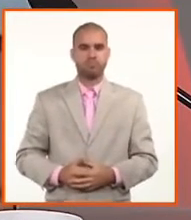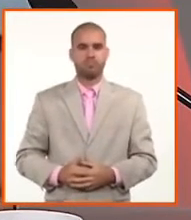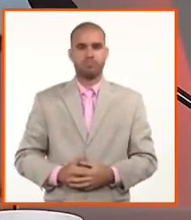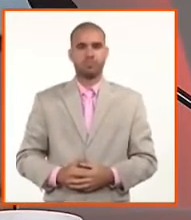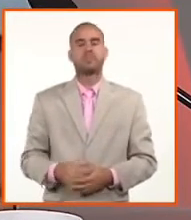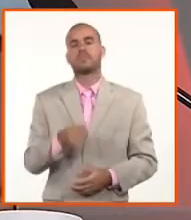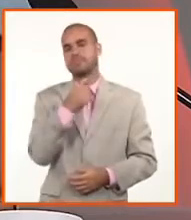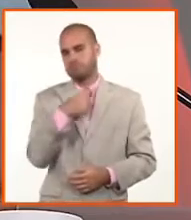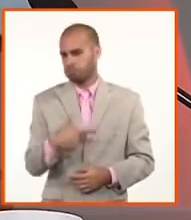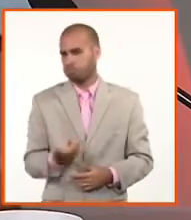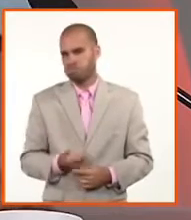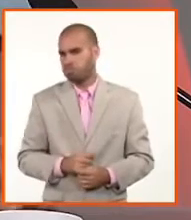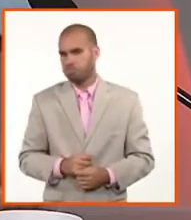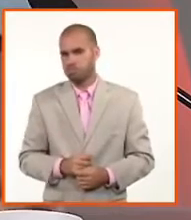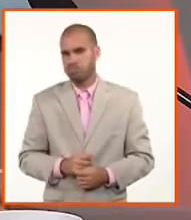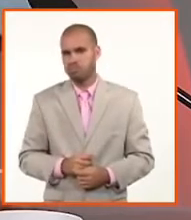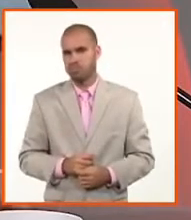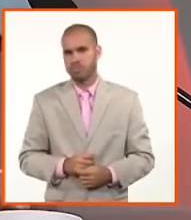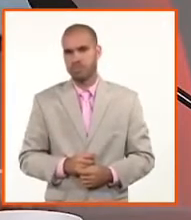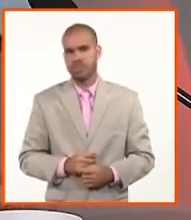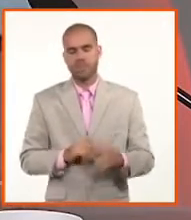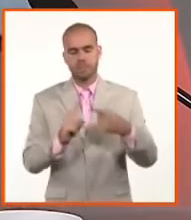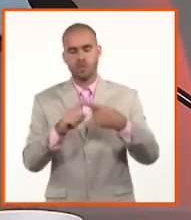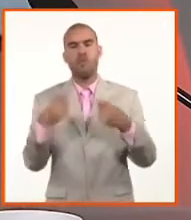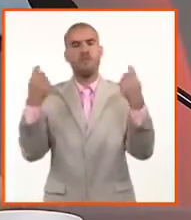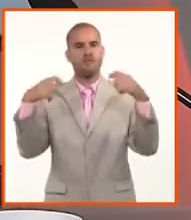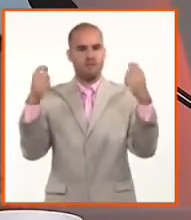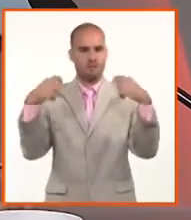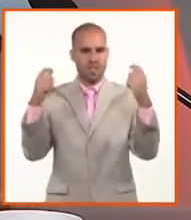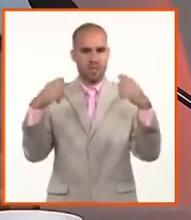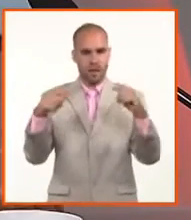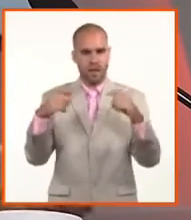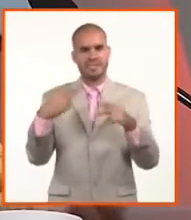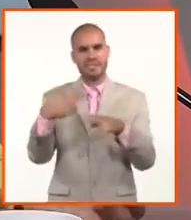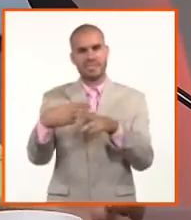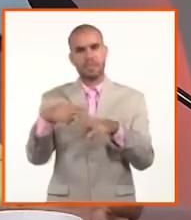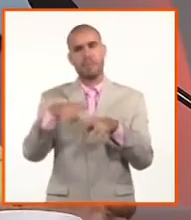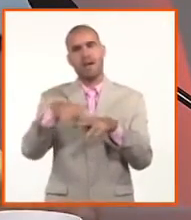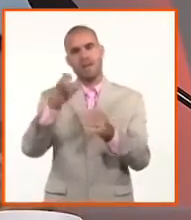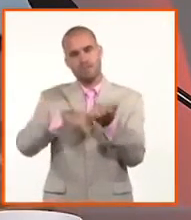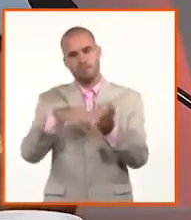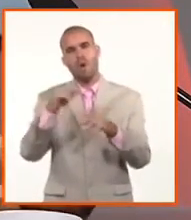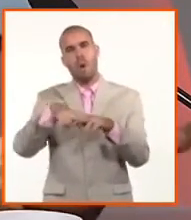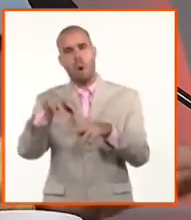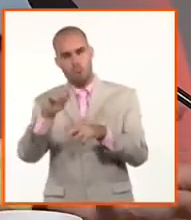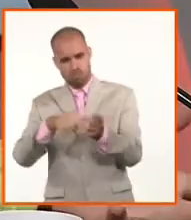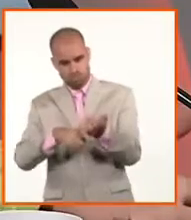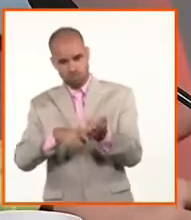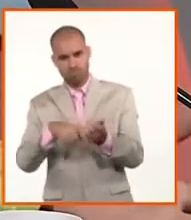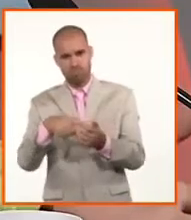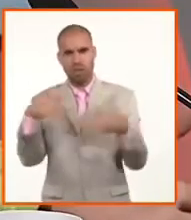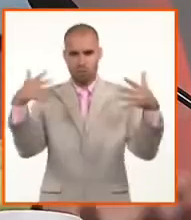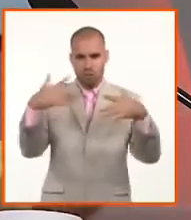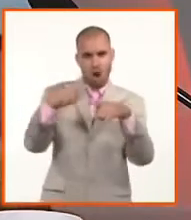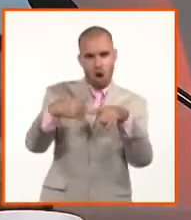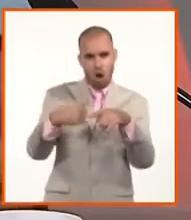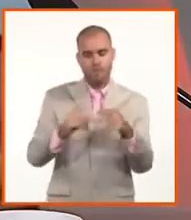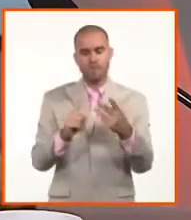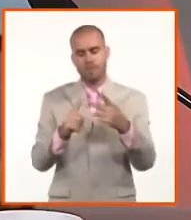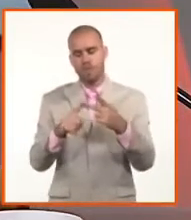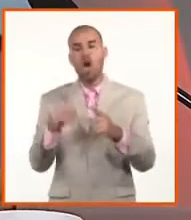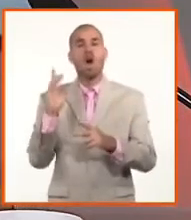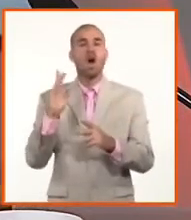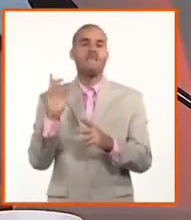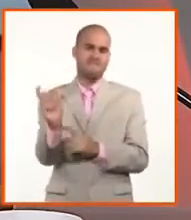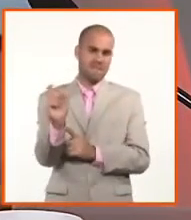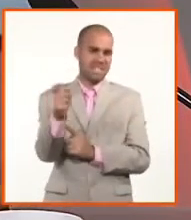caso del Festival Pinar Hip Hop, que es un evento incluso que ha llegado a tener carácter internacional, la propia jornada 13 de agosto, que